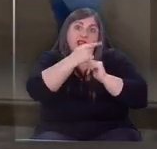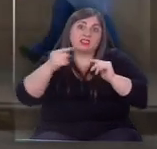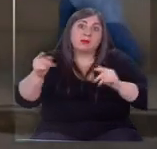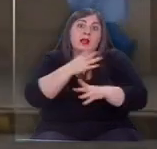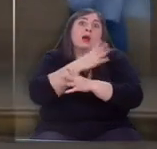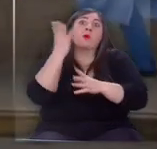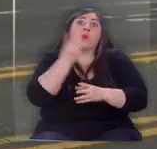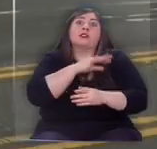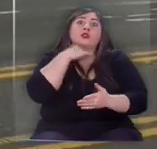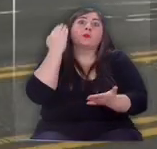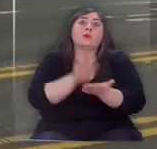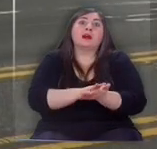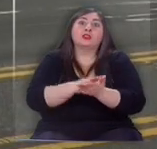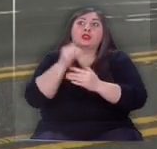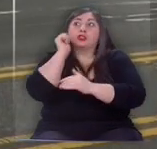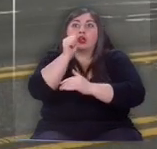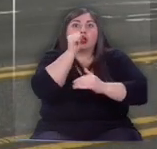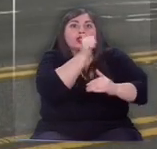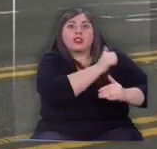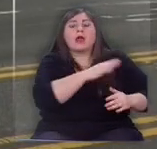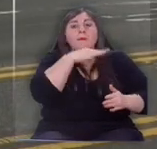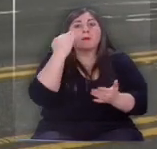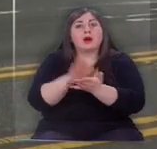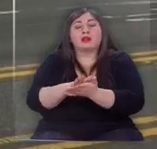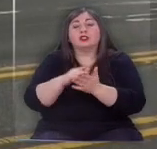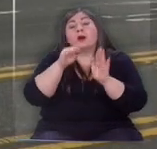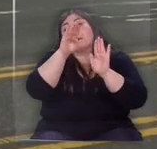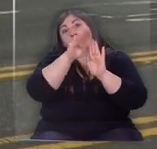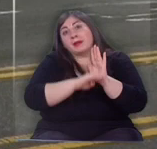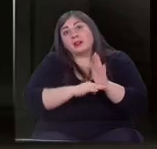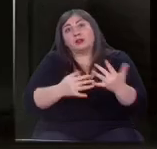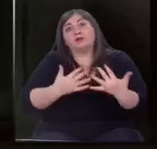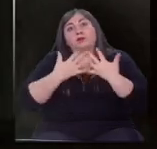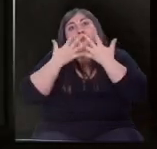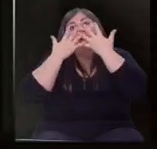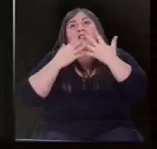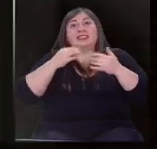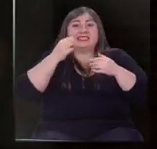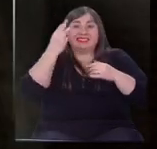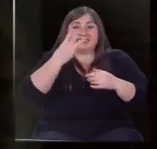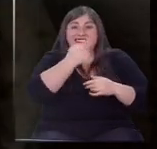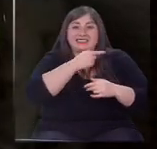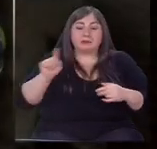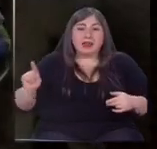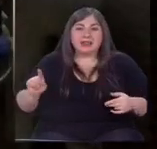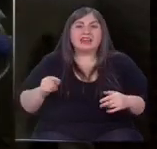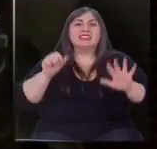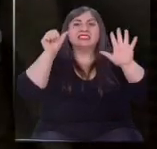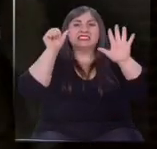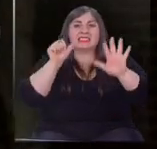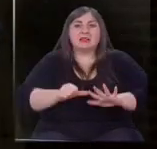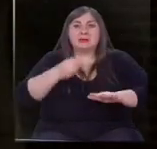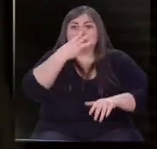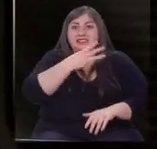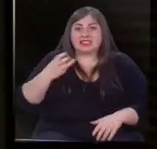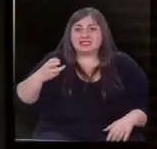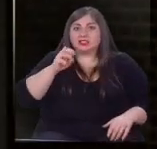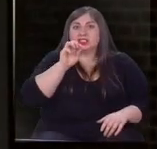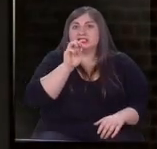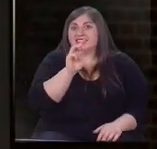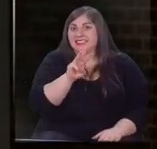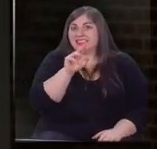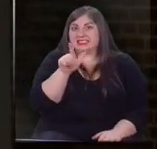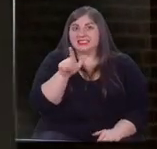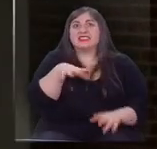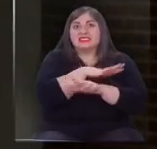cantidad de muertos por día. Menor número de infectados también, infectados nuevos en casi tres semanas. 6.337 casos